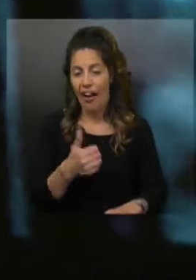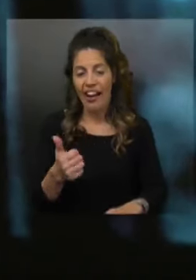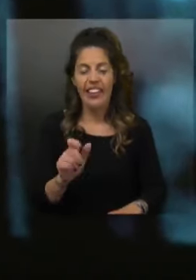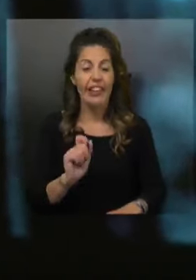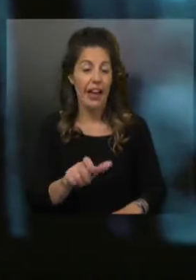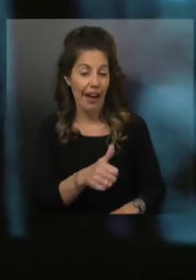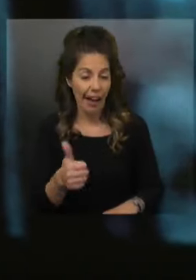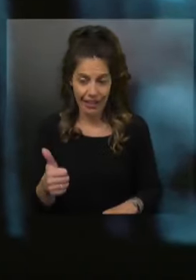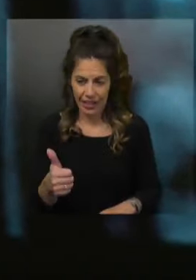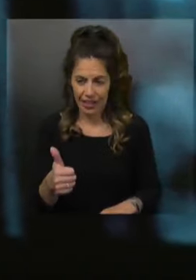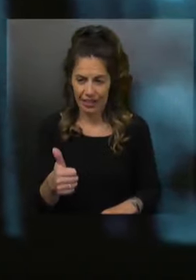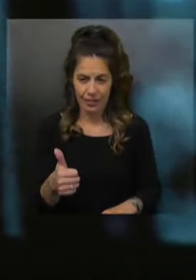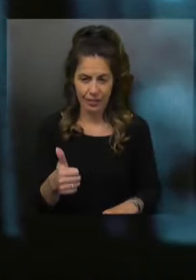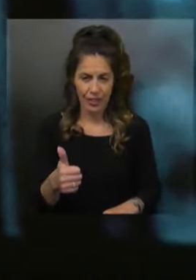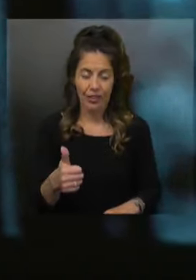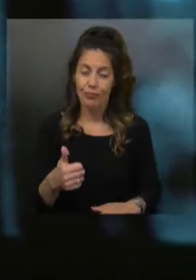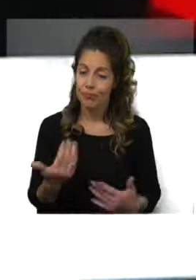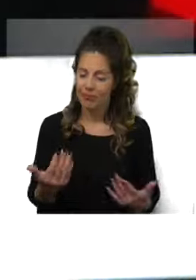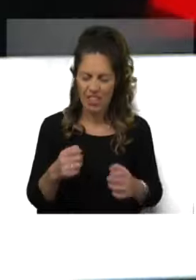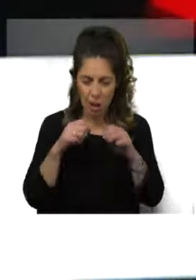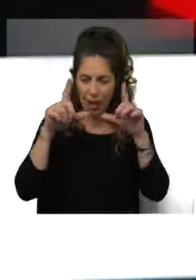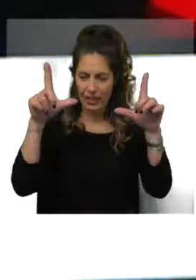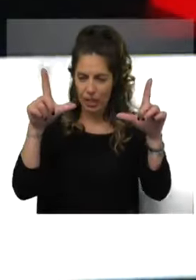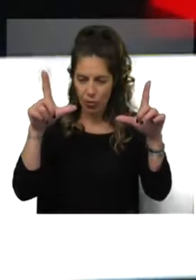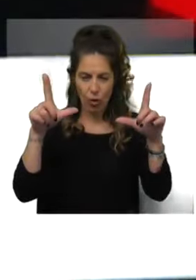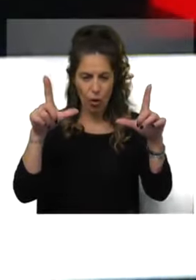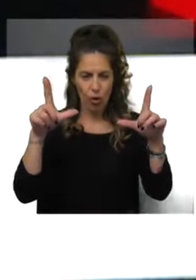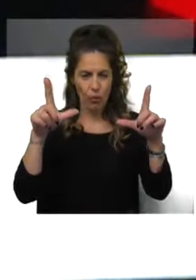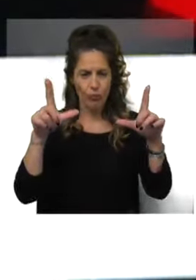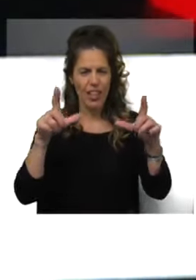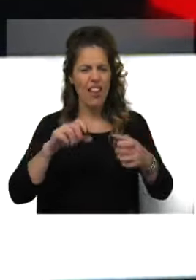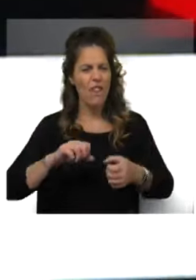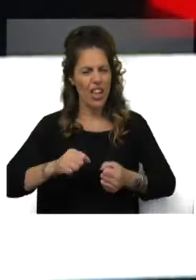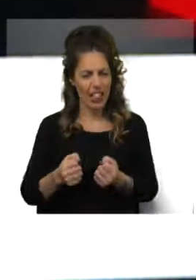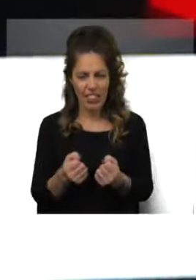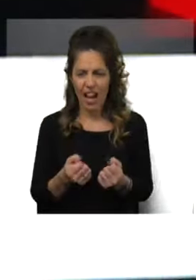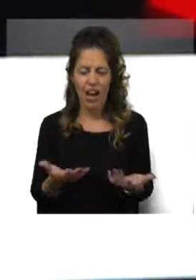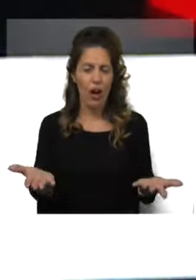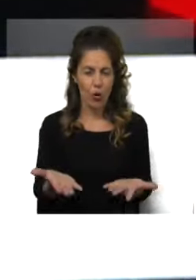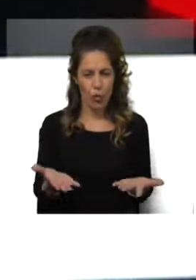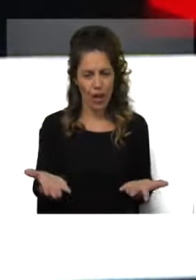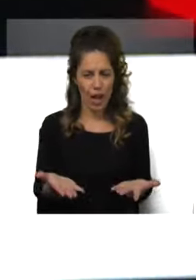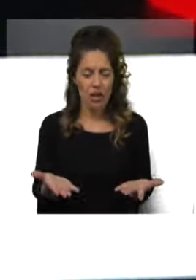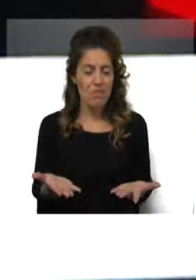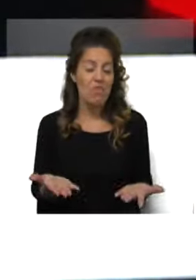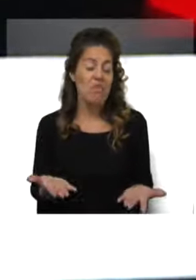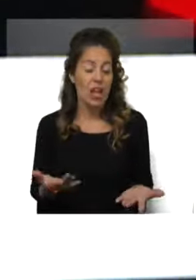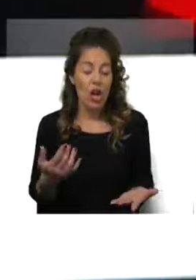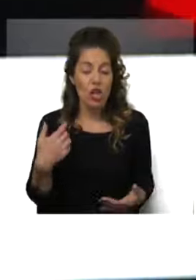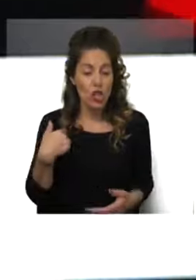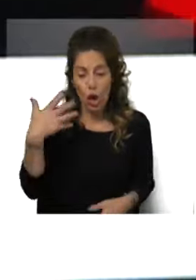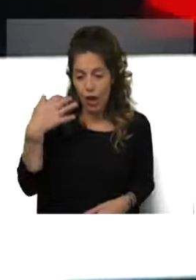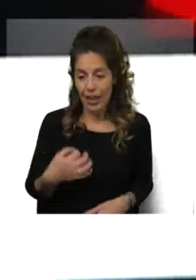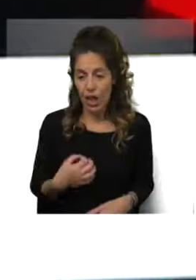entonces eh es bastante llamativa digamos la la la frialdad que hay que yo creo que responde un